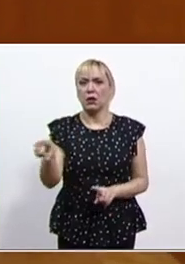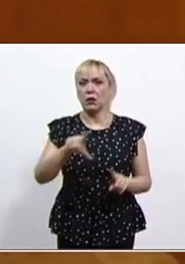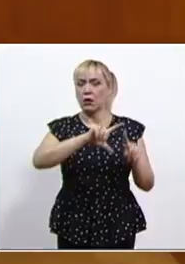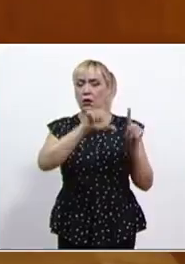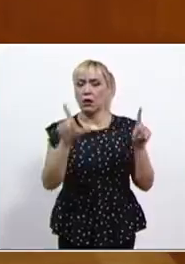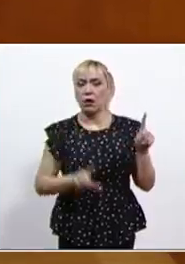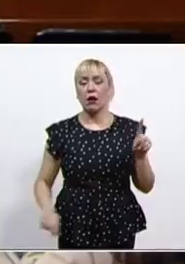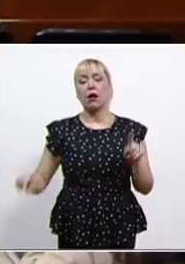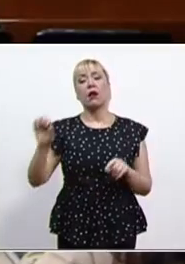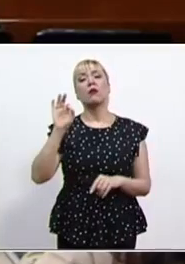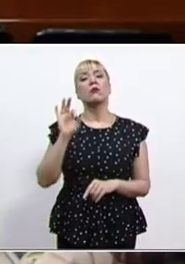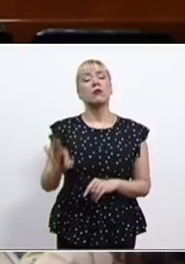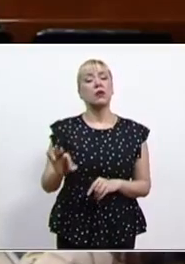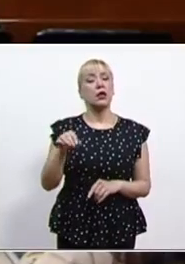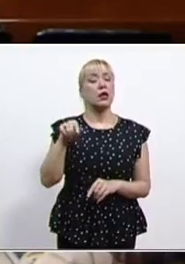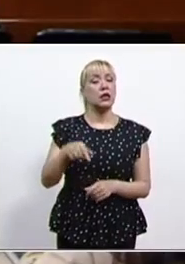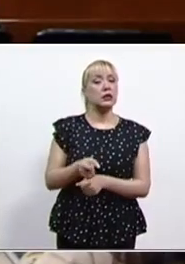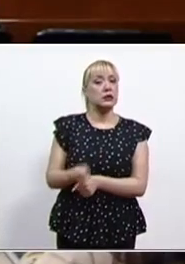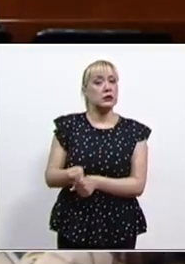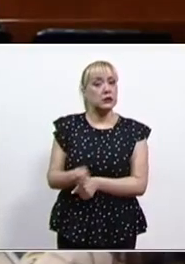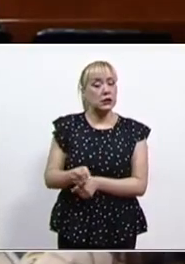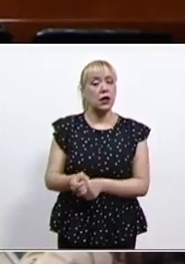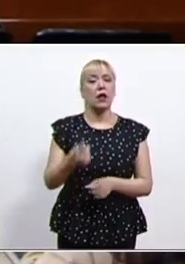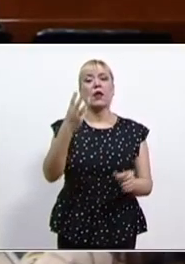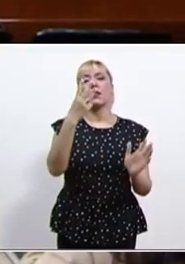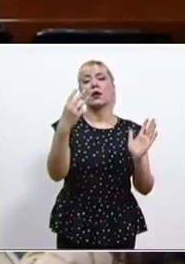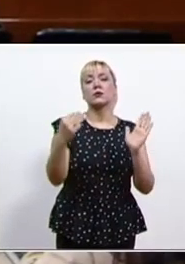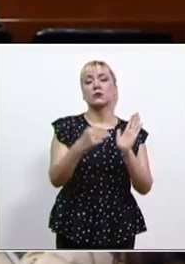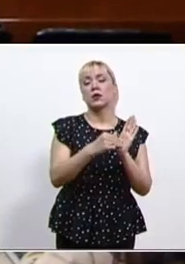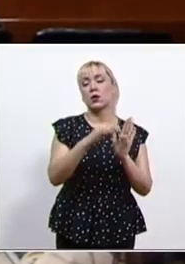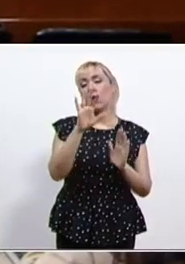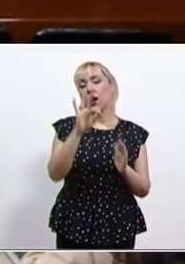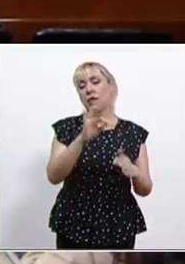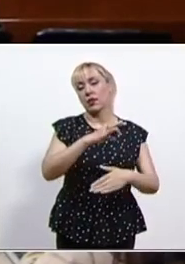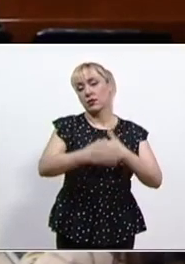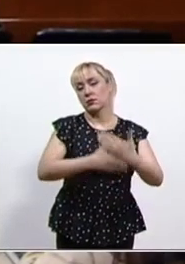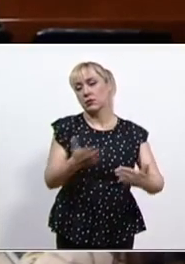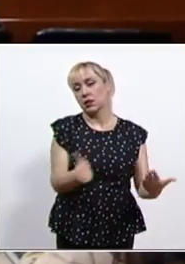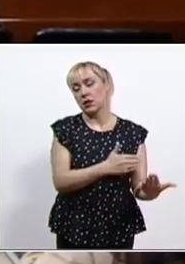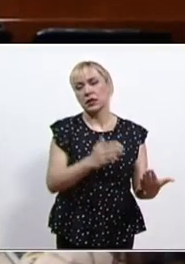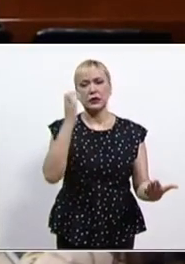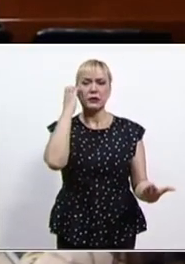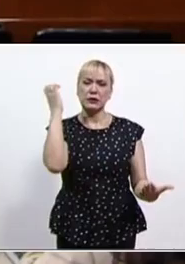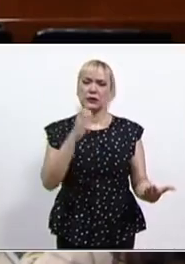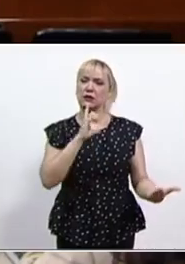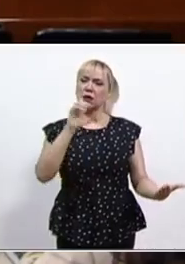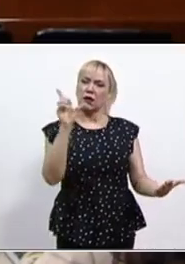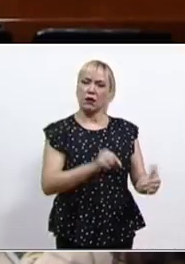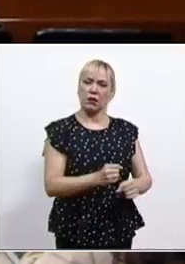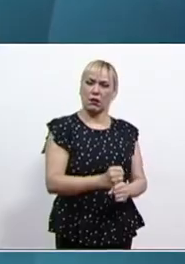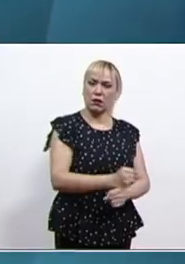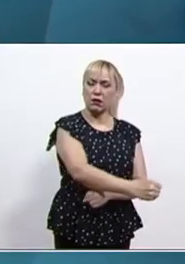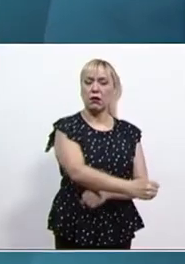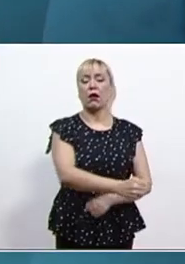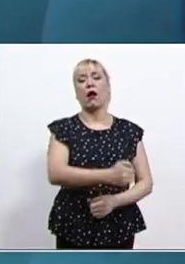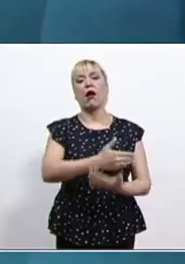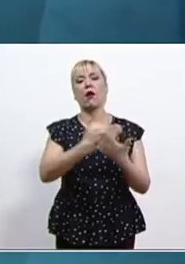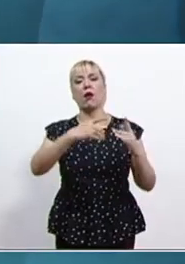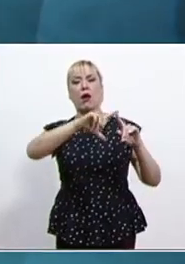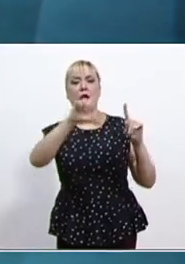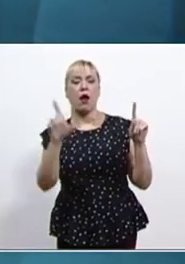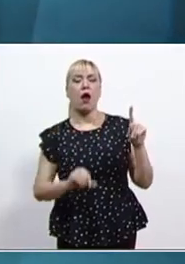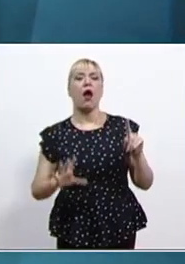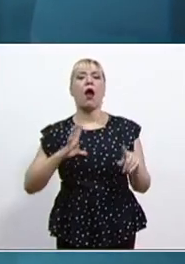13.516 corresponden a tortura y 3.040 a tratos crueles e inhumanos, según datos del Registro Nacional del Delito de